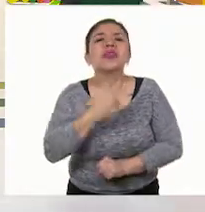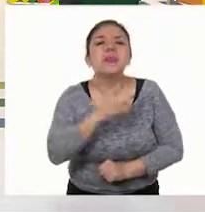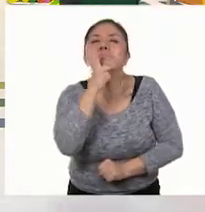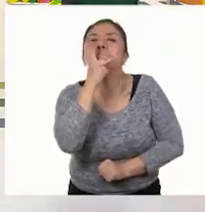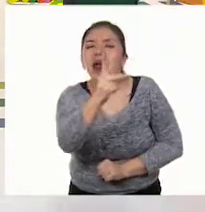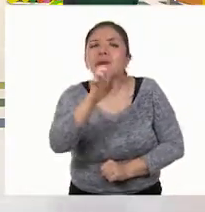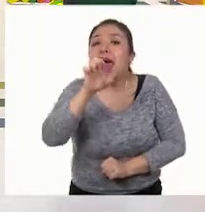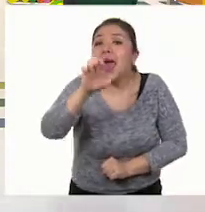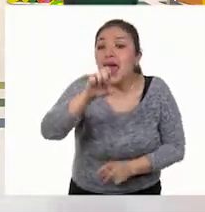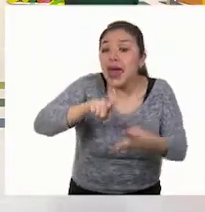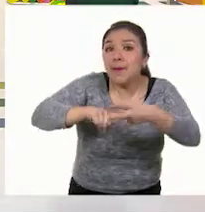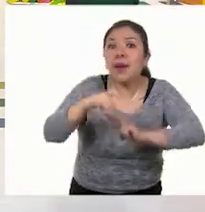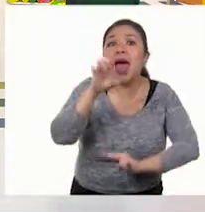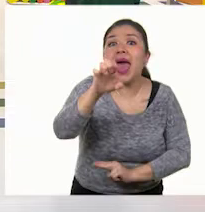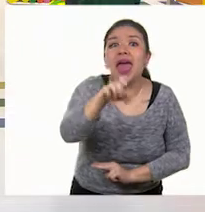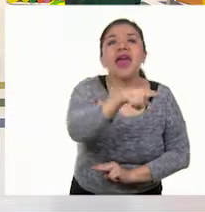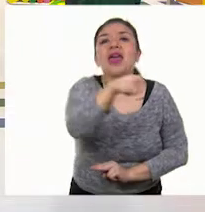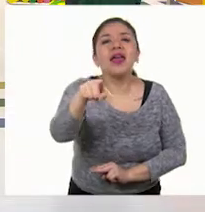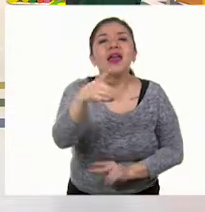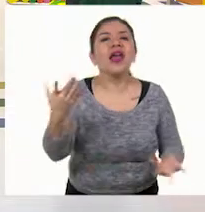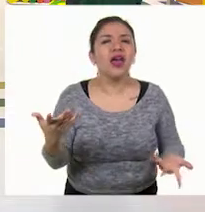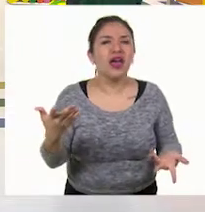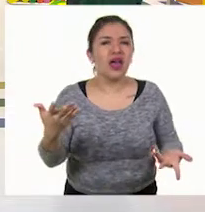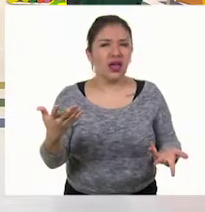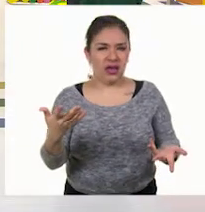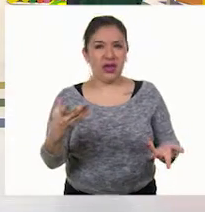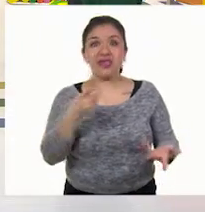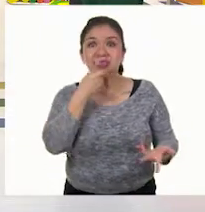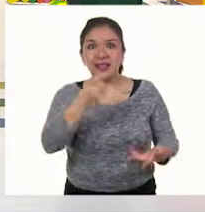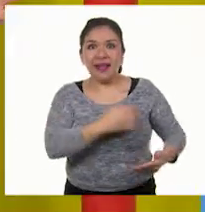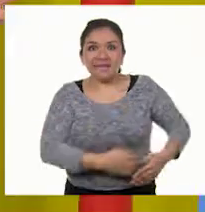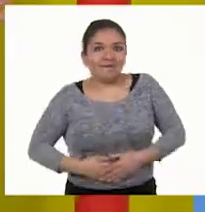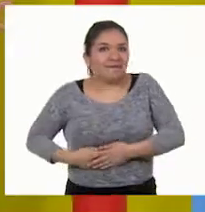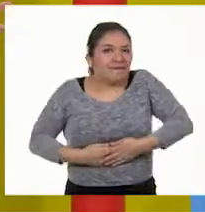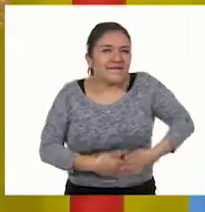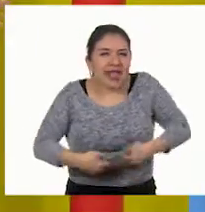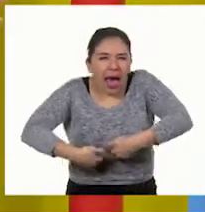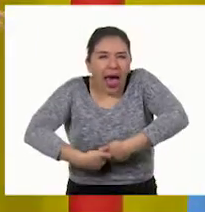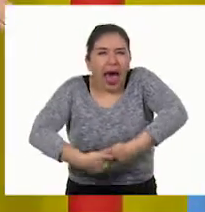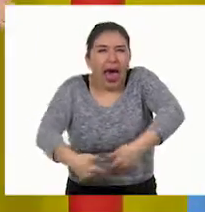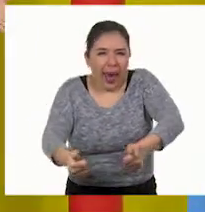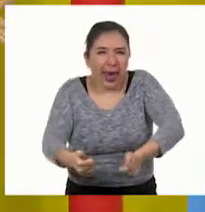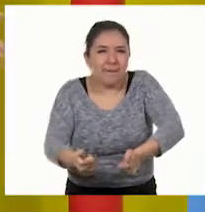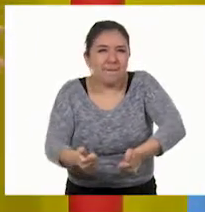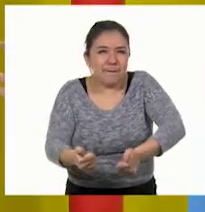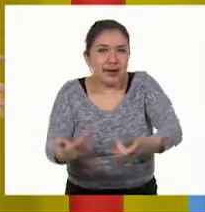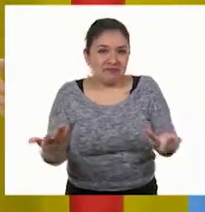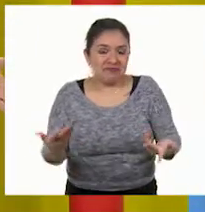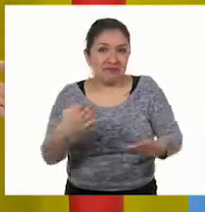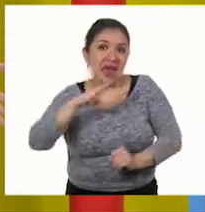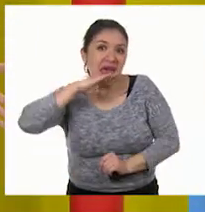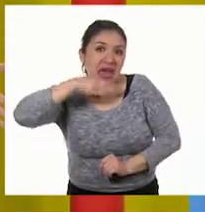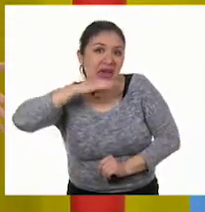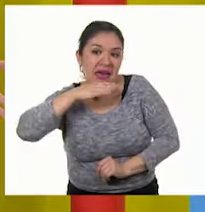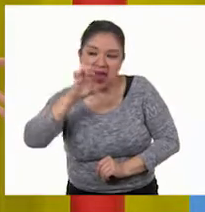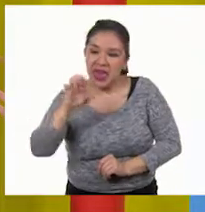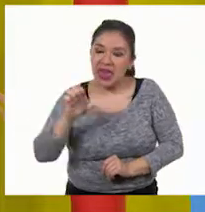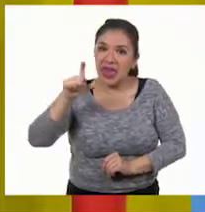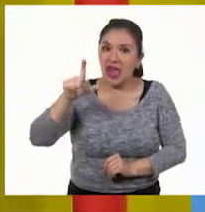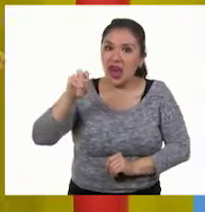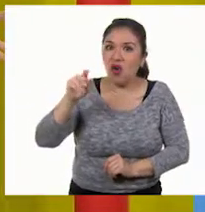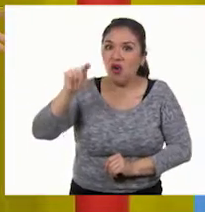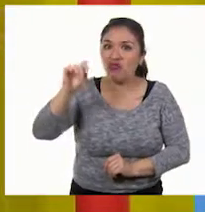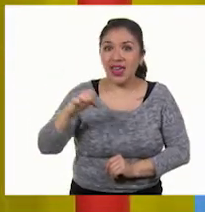queda? Ah, pues ya que estábamos hablando de que tenemos hambre al principio, un elote. ¡Uy,